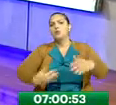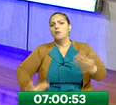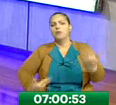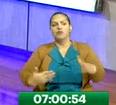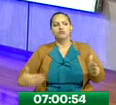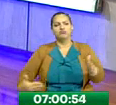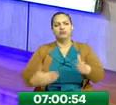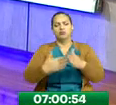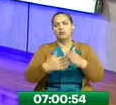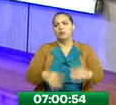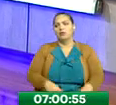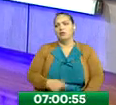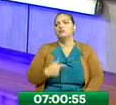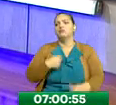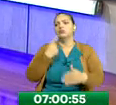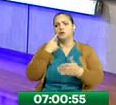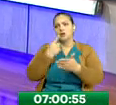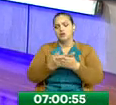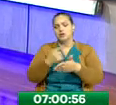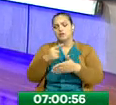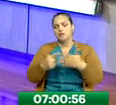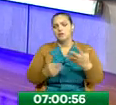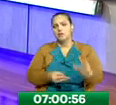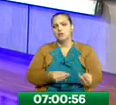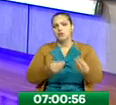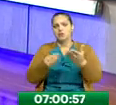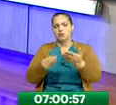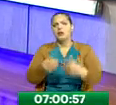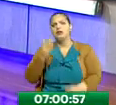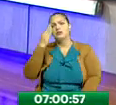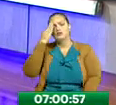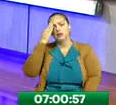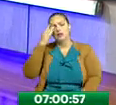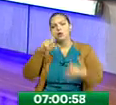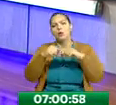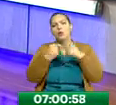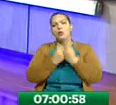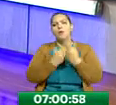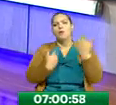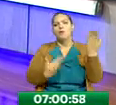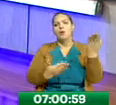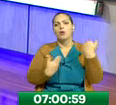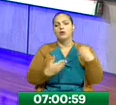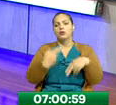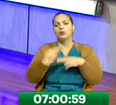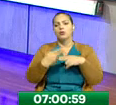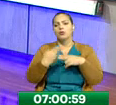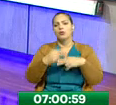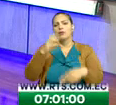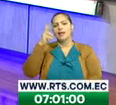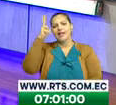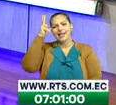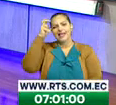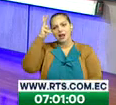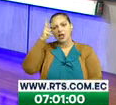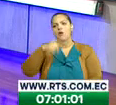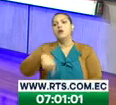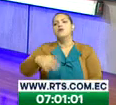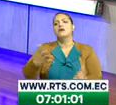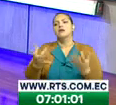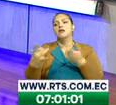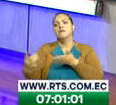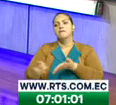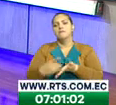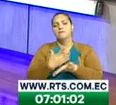que el movimiento Creo está detrás de esta iniciativa para tomar el control del CNE previo a